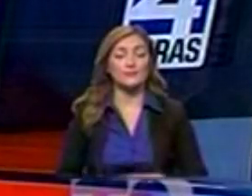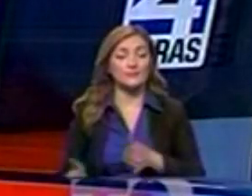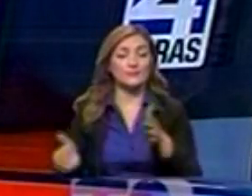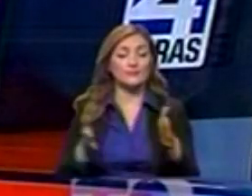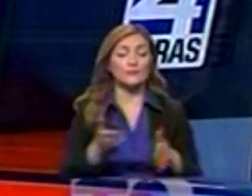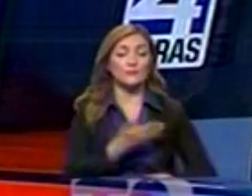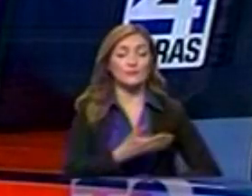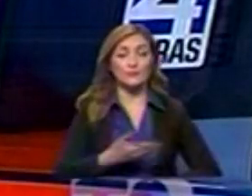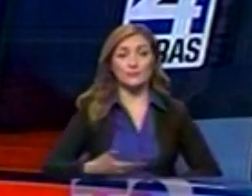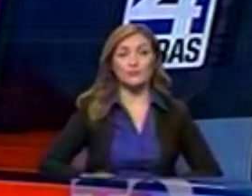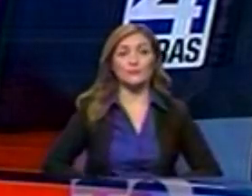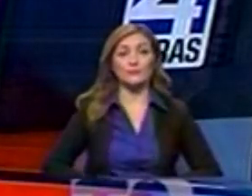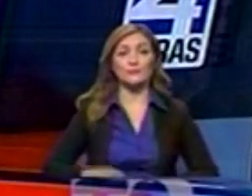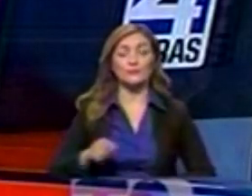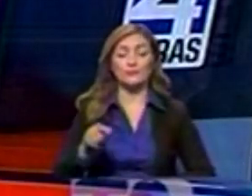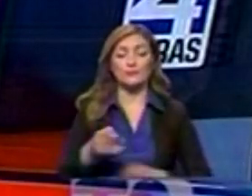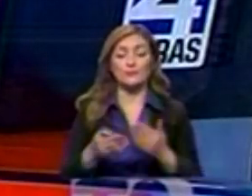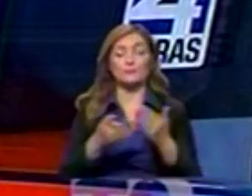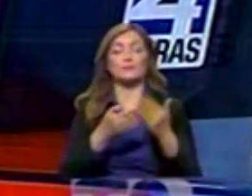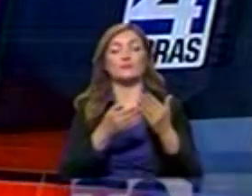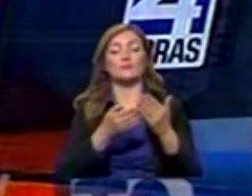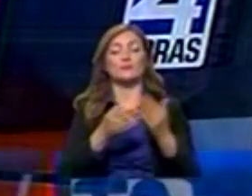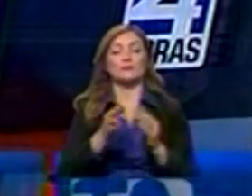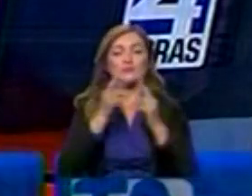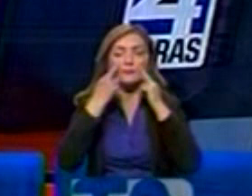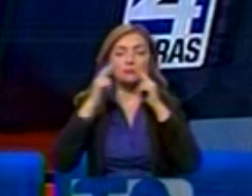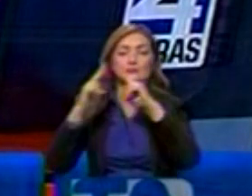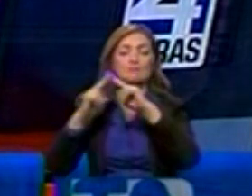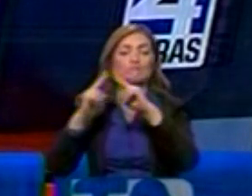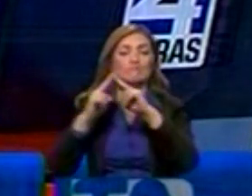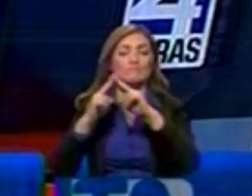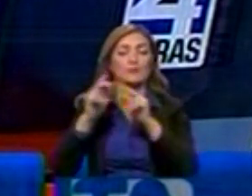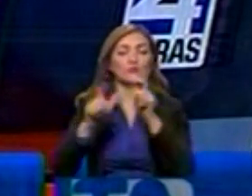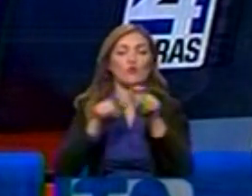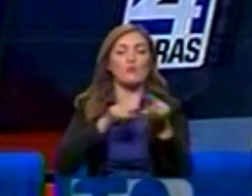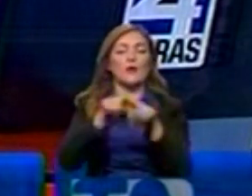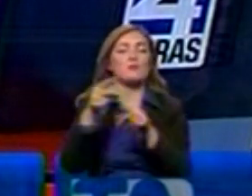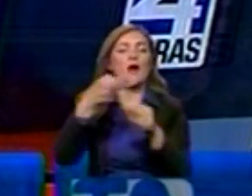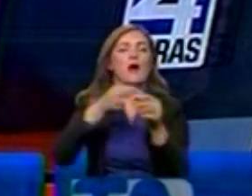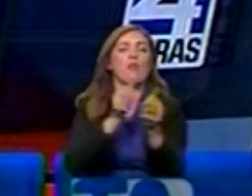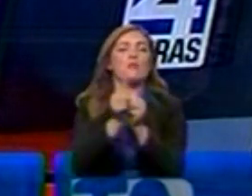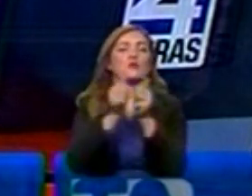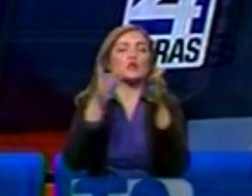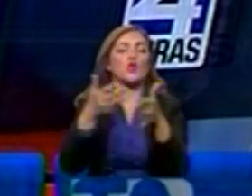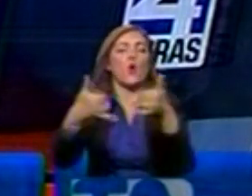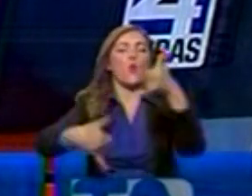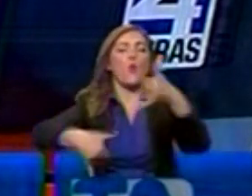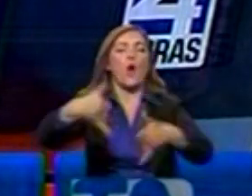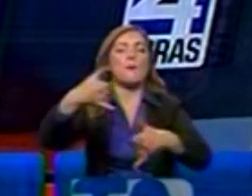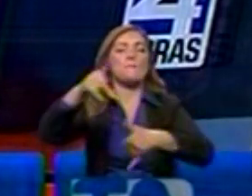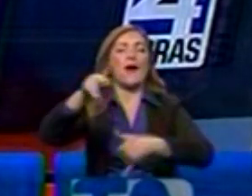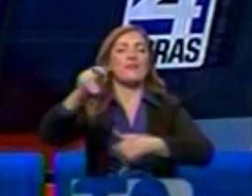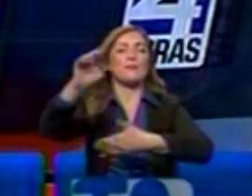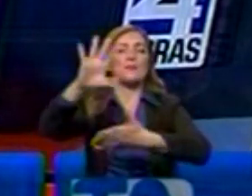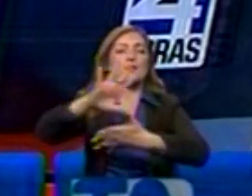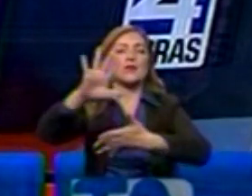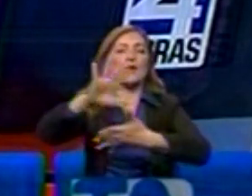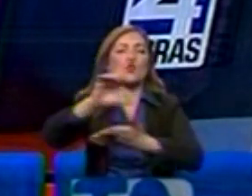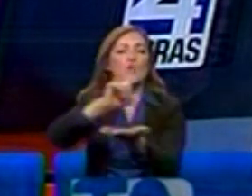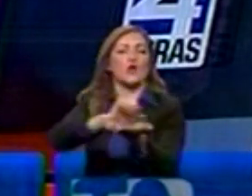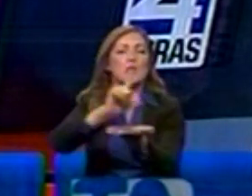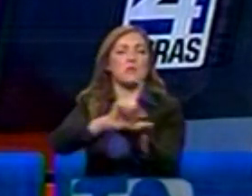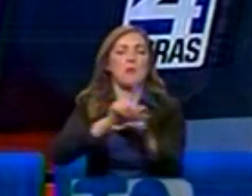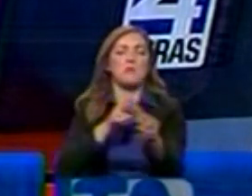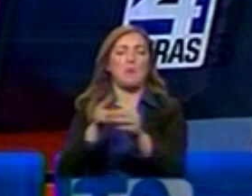El presidente Lenín Moreno encabezó un acto de reconocimiento a los medallistas de los Juegos Panamericanos que se efectuaron en Lima. El primer mandatario ofreció incrementar